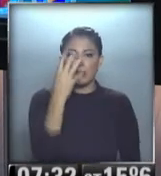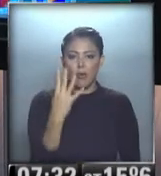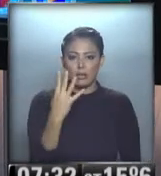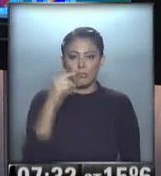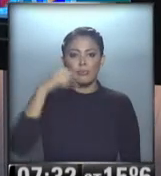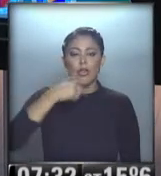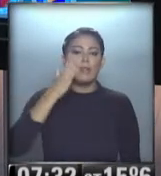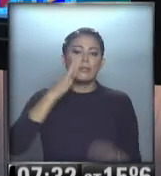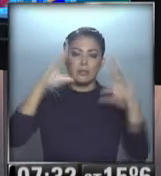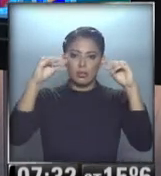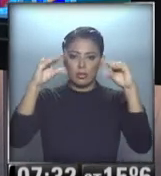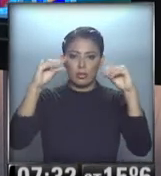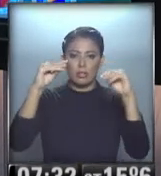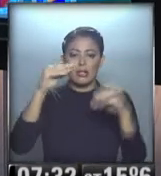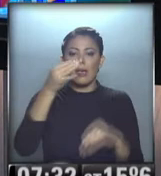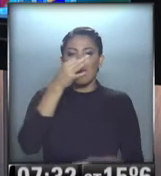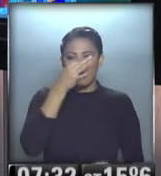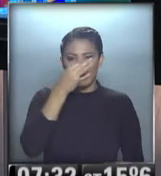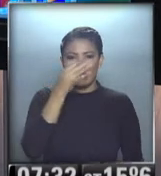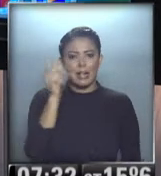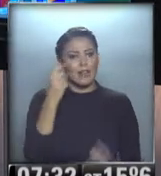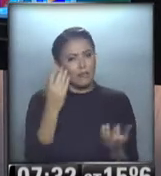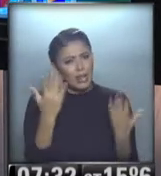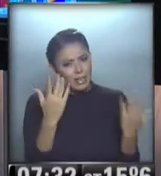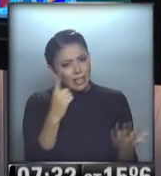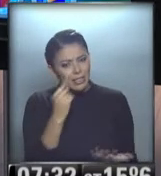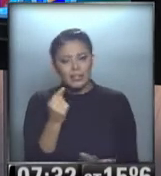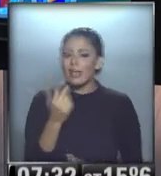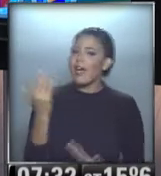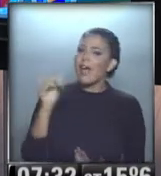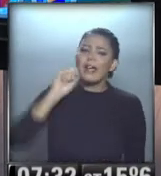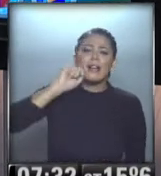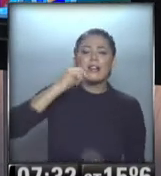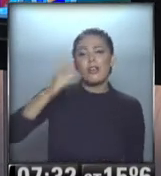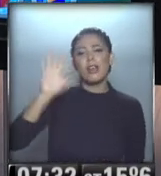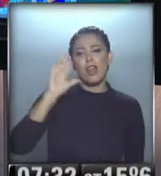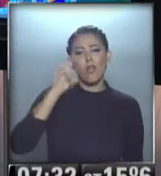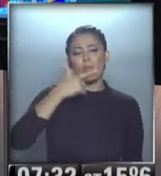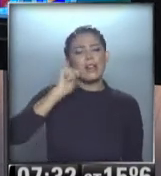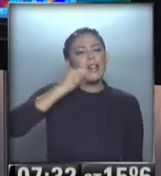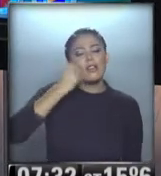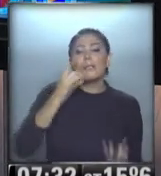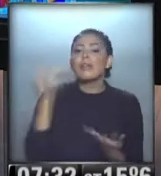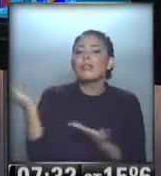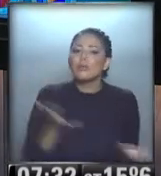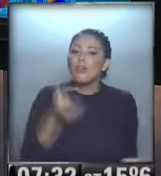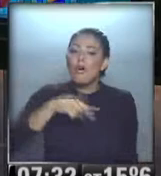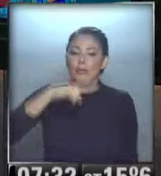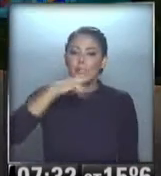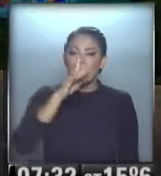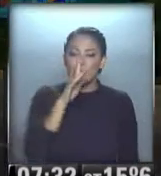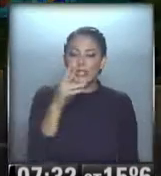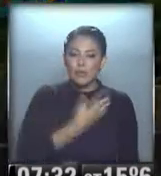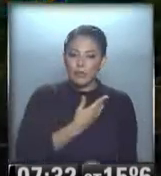la noche se mantiene en 20. Cari, feliz día, buen día. Hola Lucas, lindo, muy buen día. Bienvenidos a todos a este viernes 14